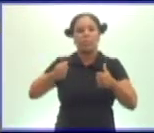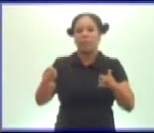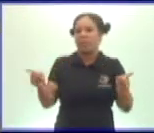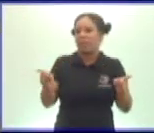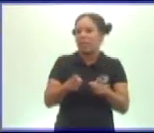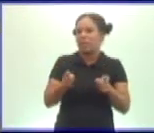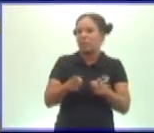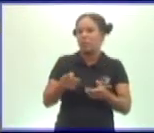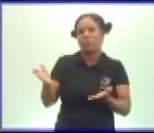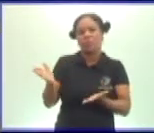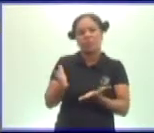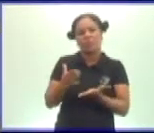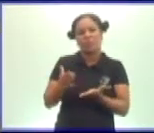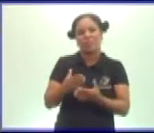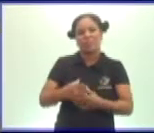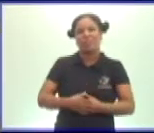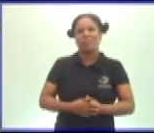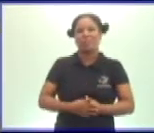sus cuadernos de trabajo.